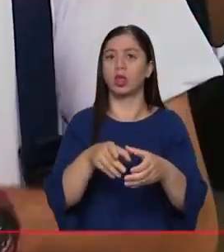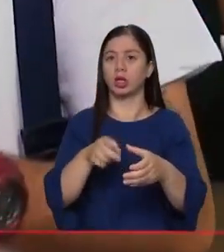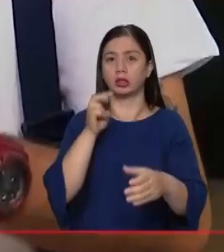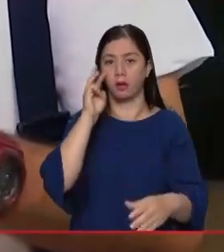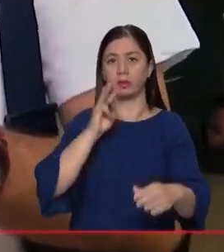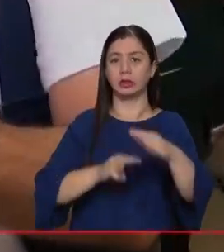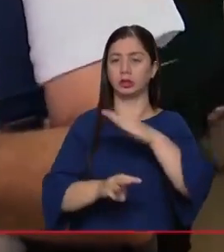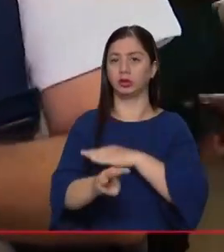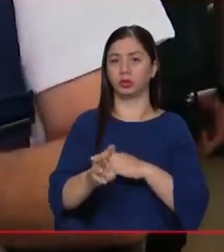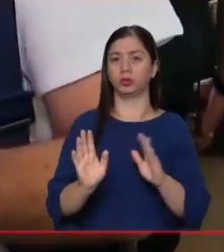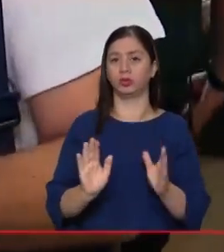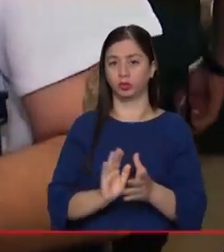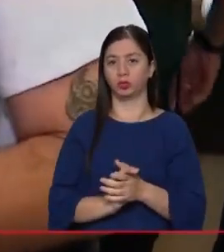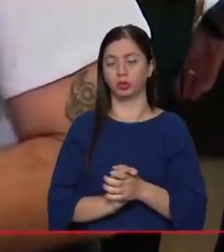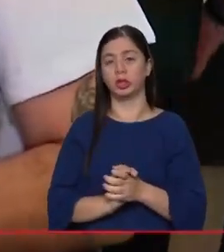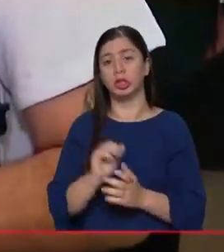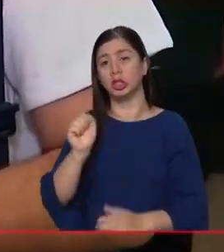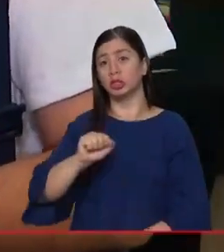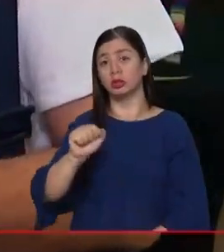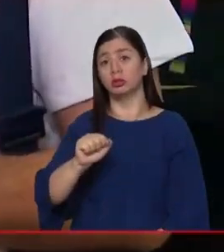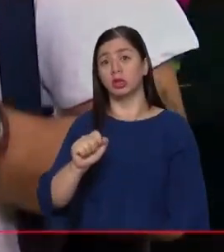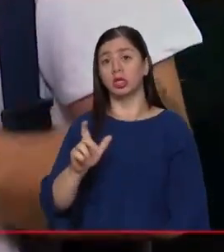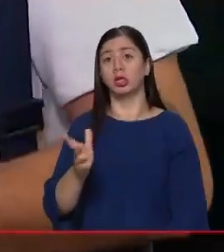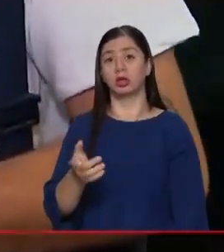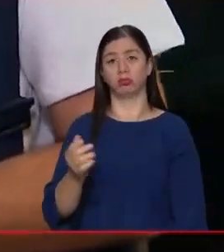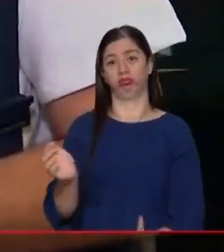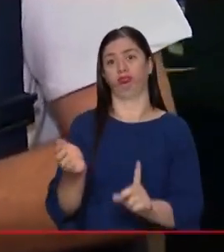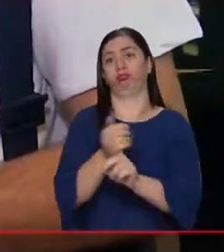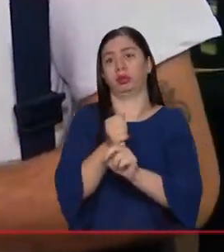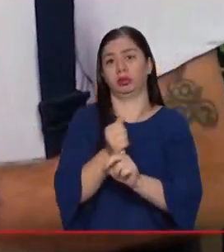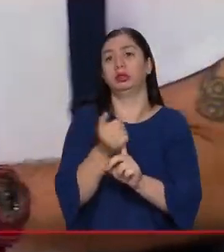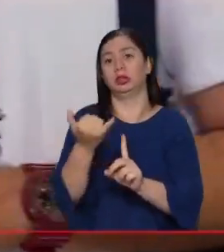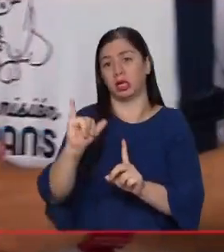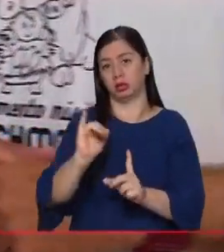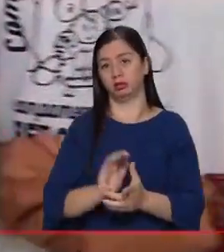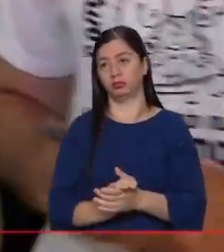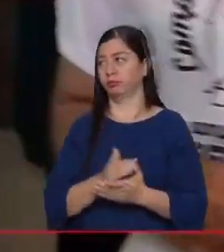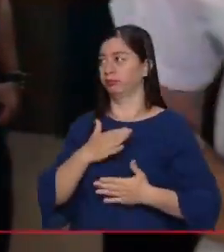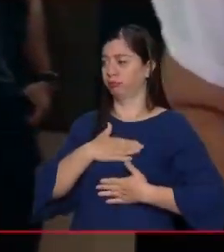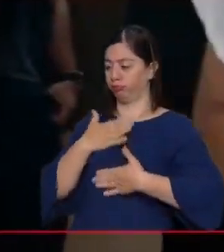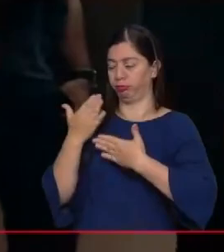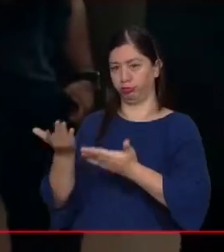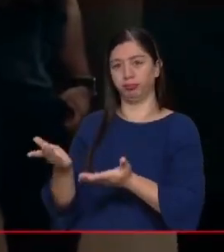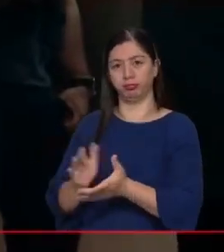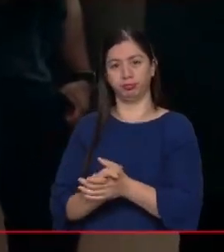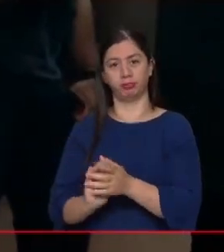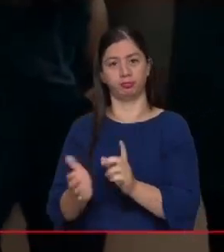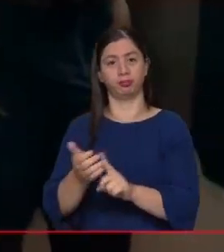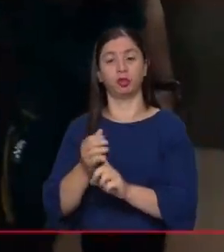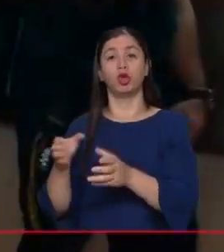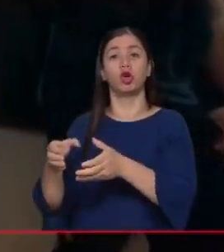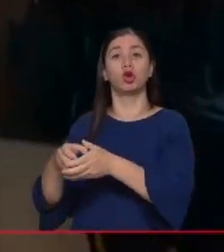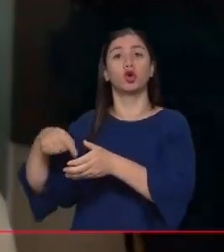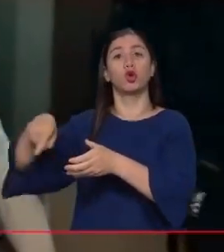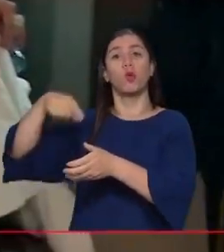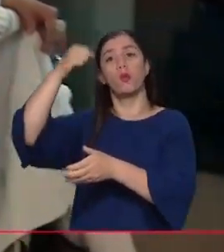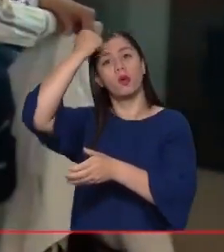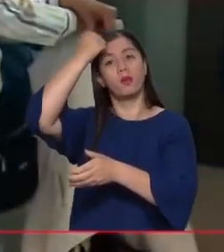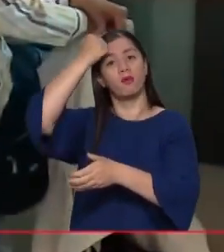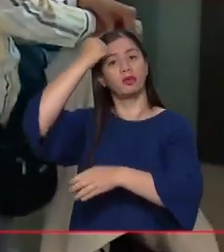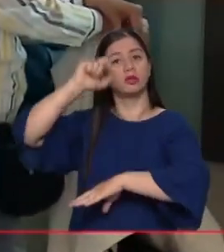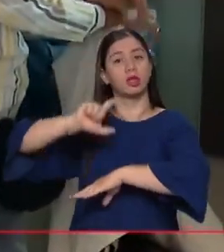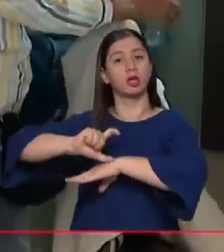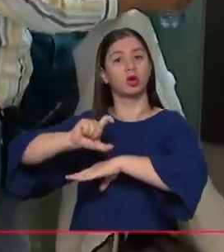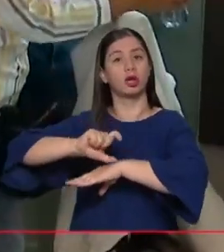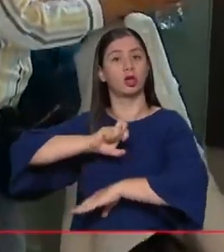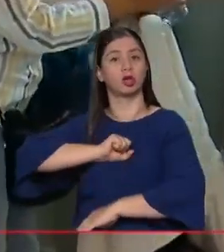misión, dijeron sí, vamos a buscarles el cupo y lo logramos. Felicitaciones, lo lograron. Este es un grupo de docentes de una institución educativa